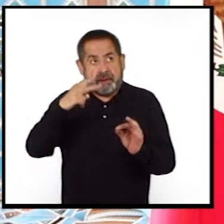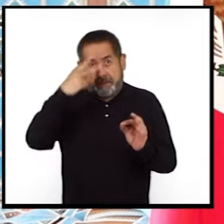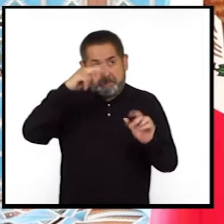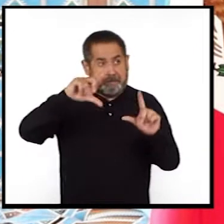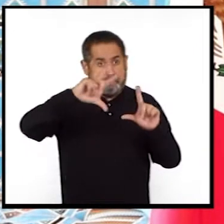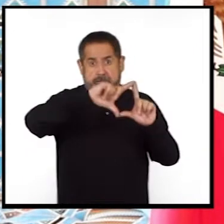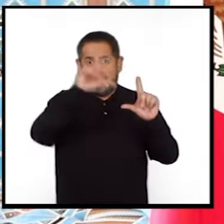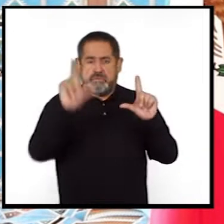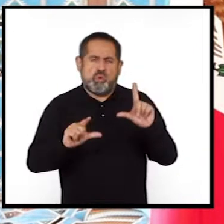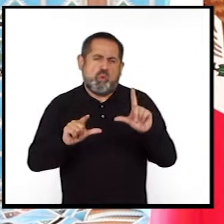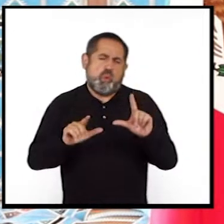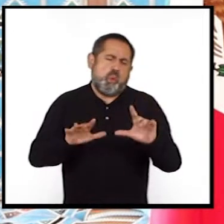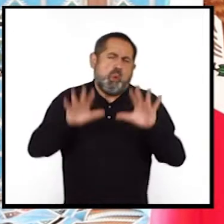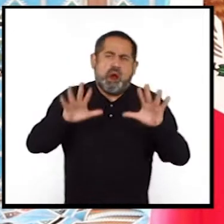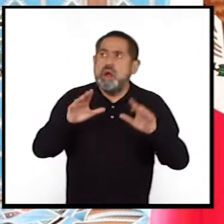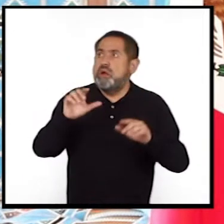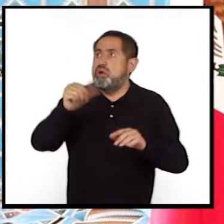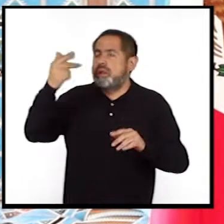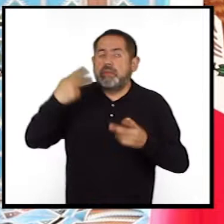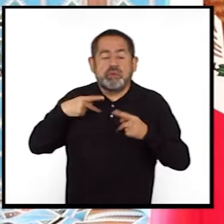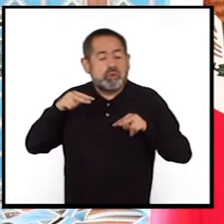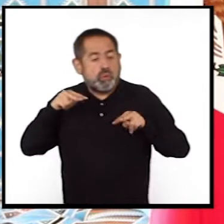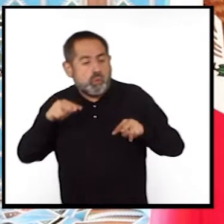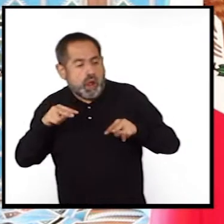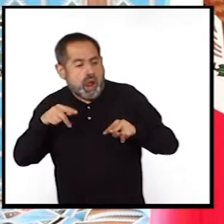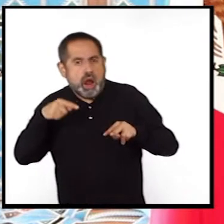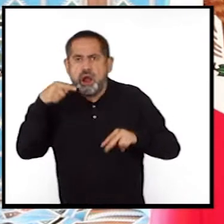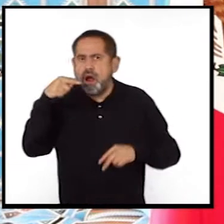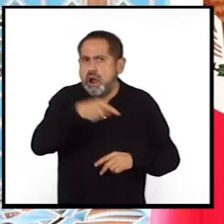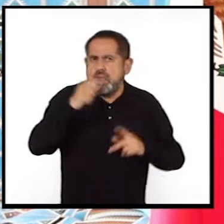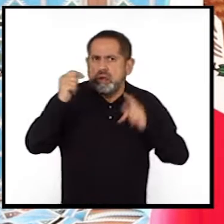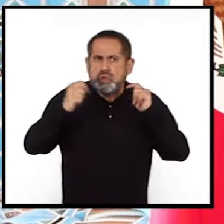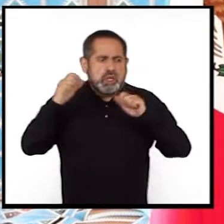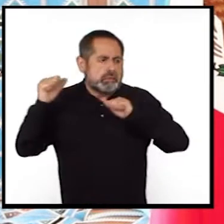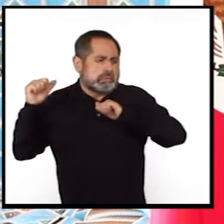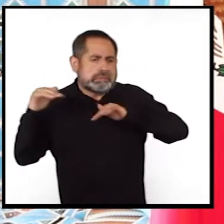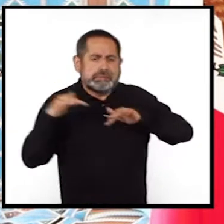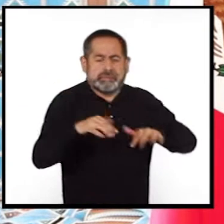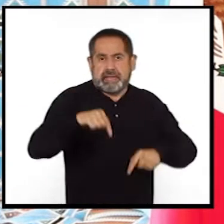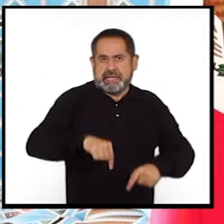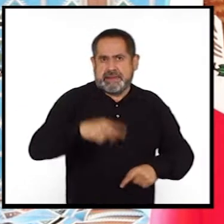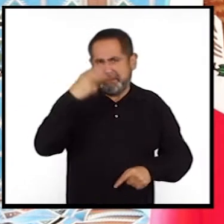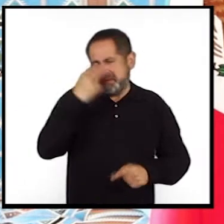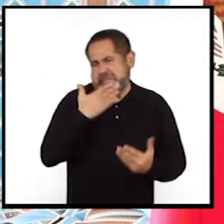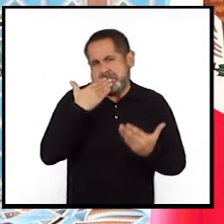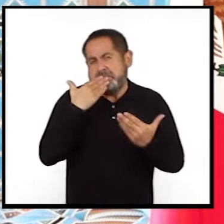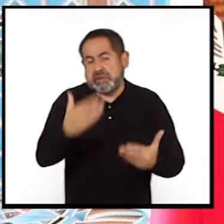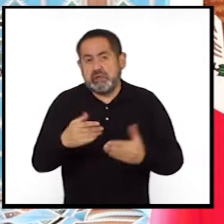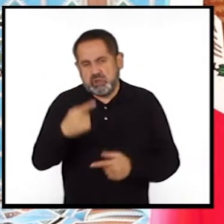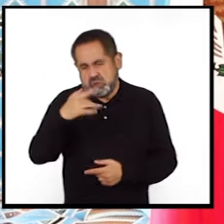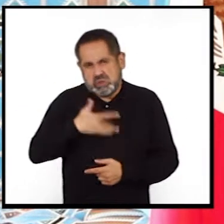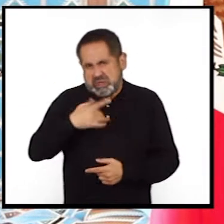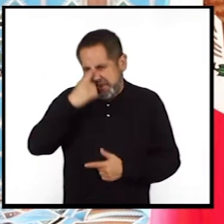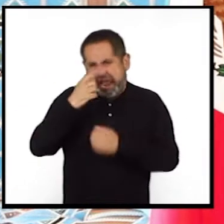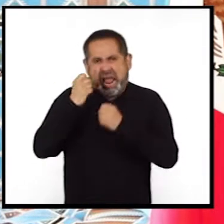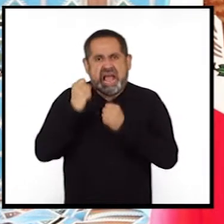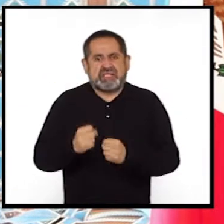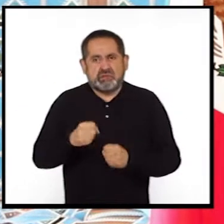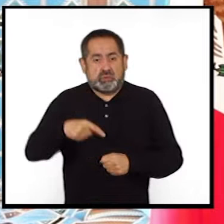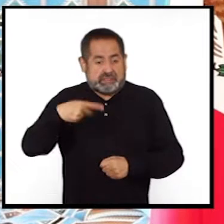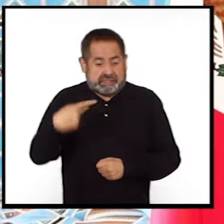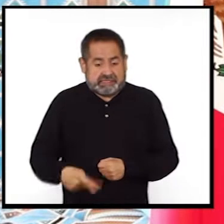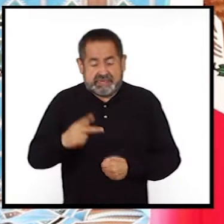México un gran destino turístico y estoy seguro que pronto este